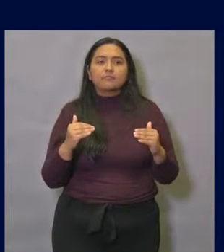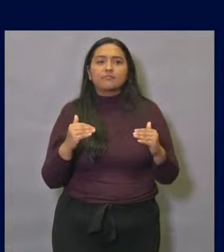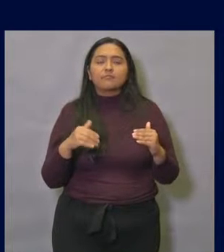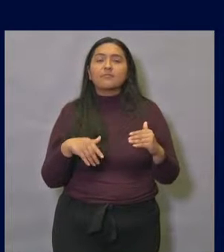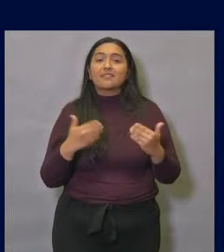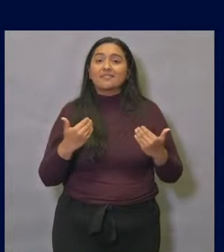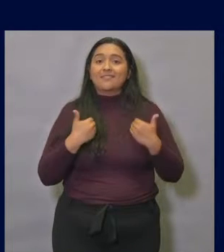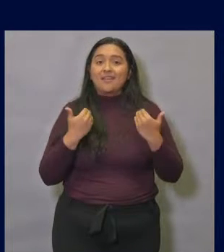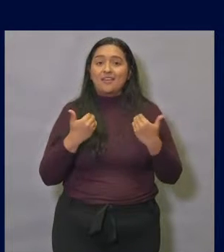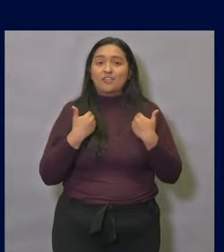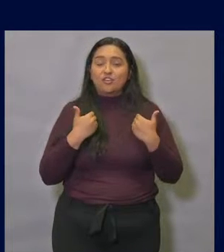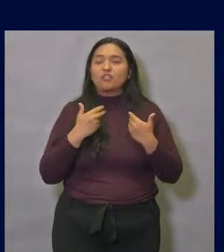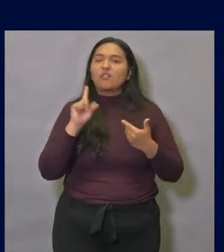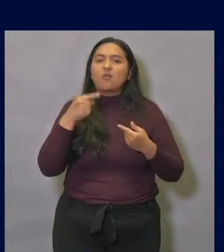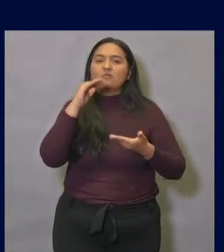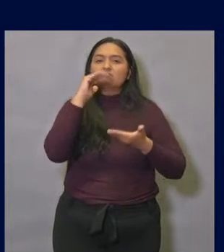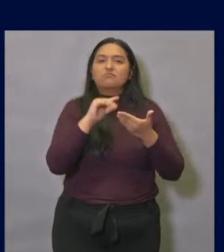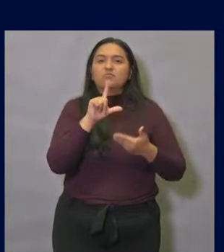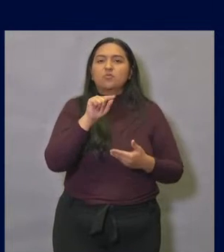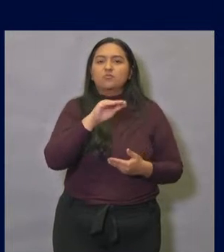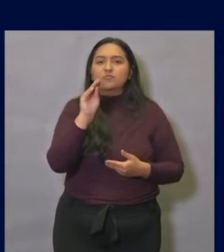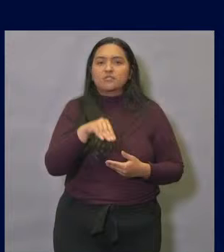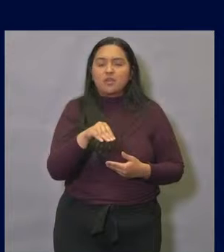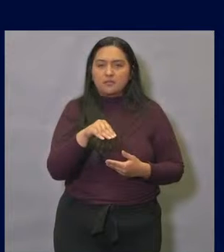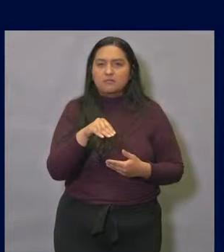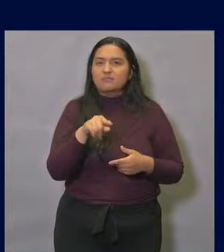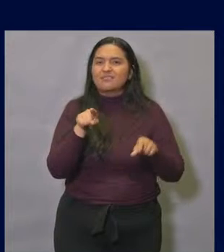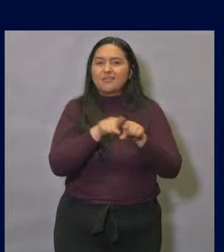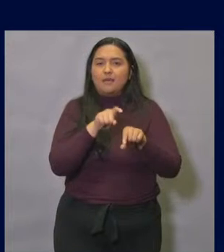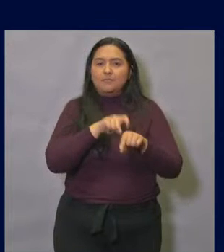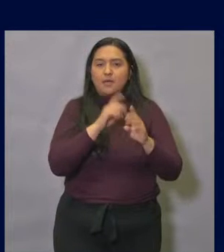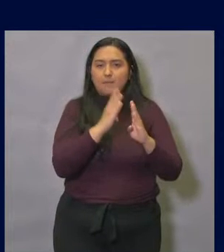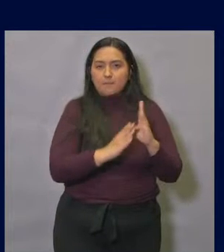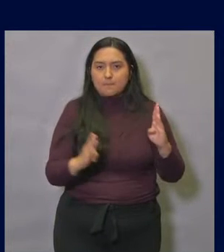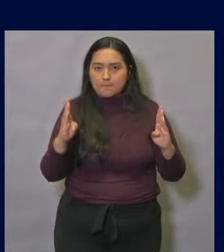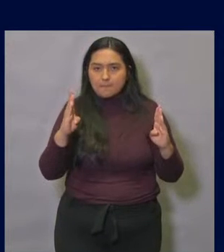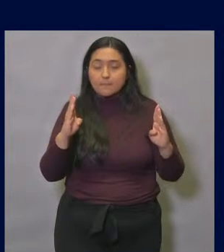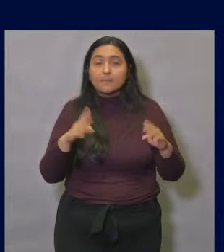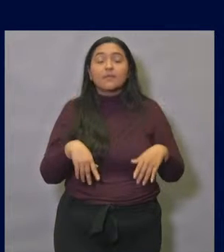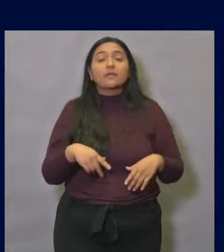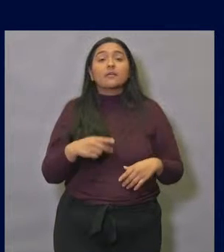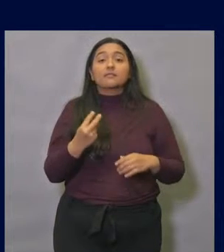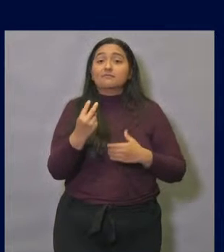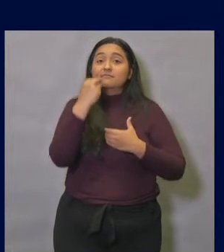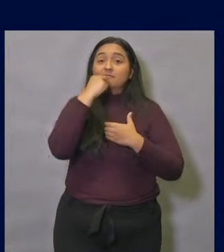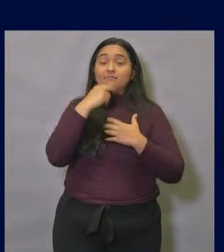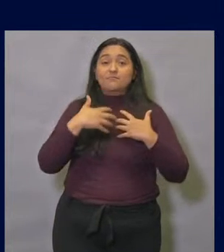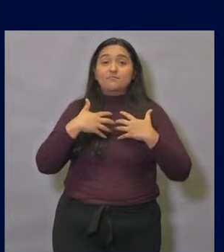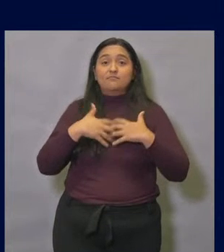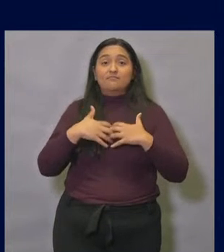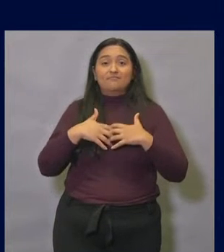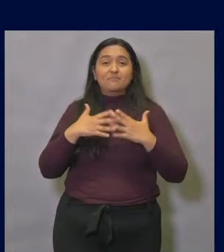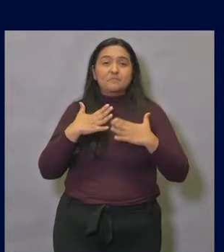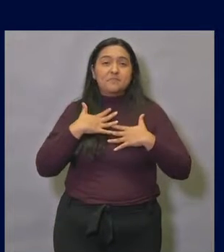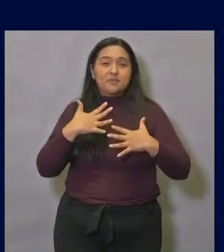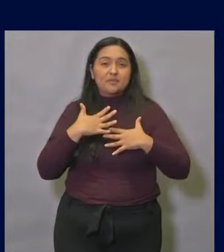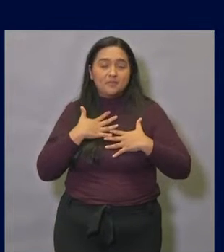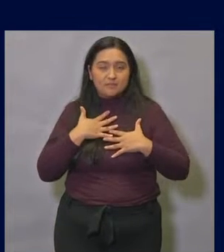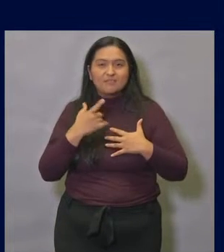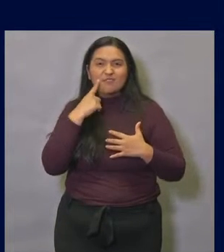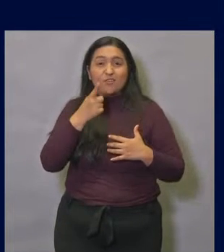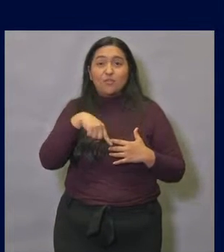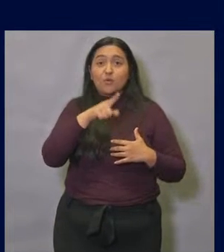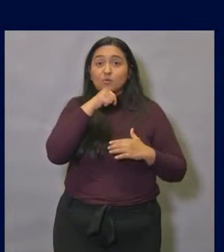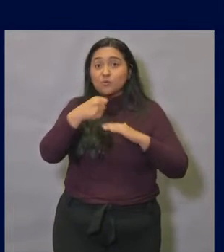más jóvenes. Durante el mismo periodo de tiempo, la necesidad de ventilación mecánica entre los casos